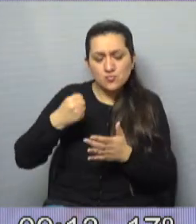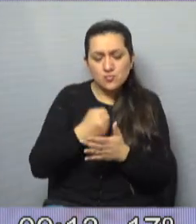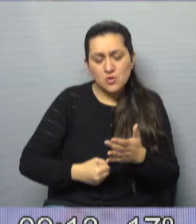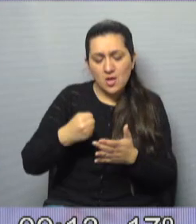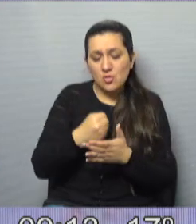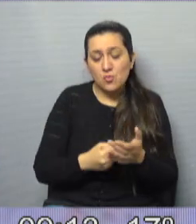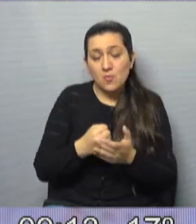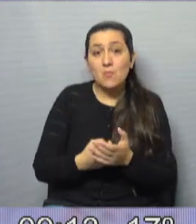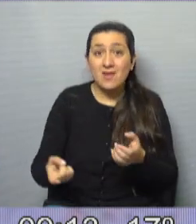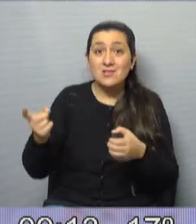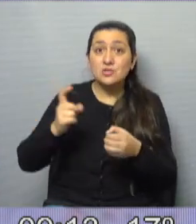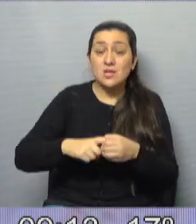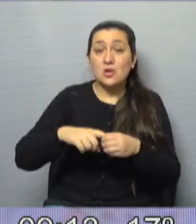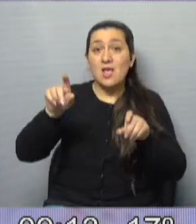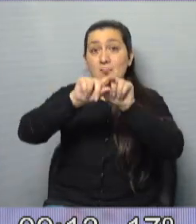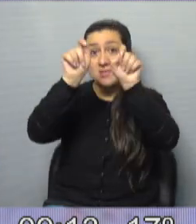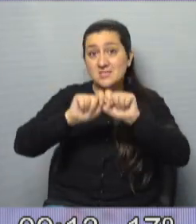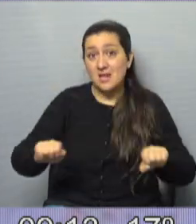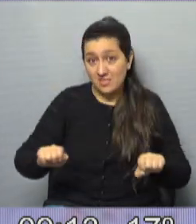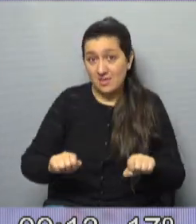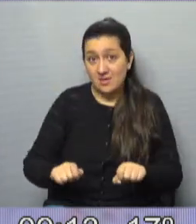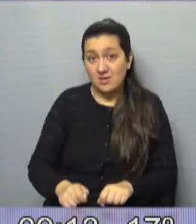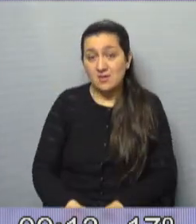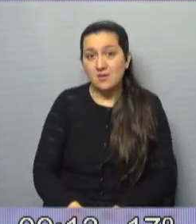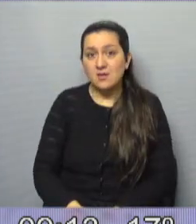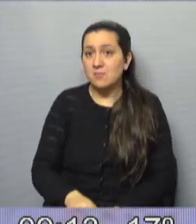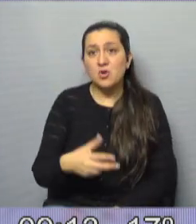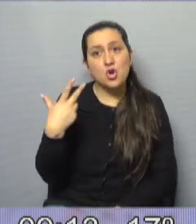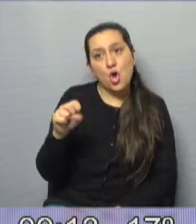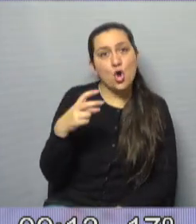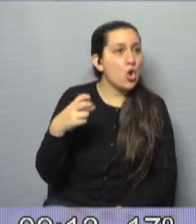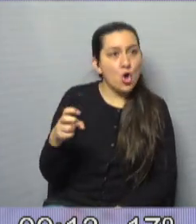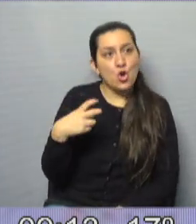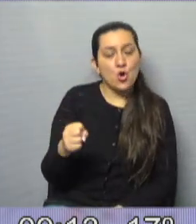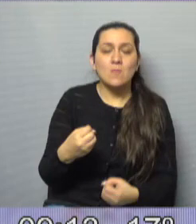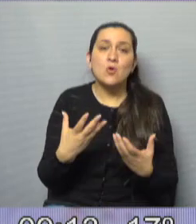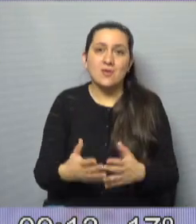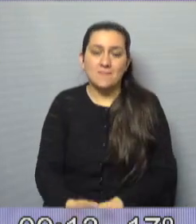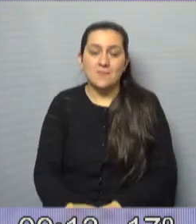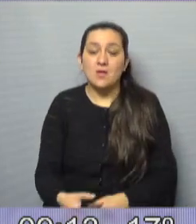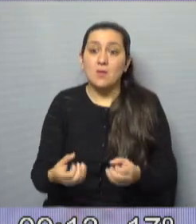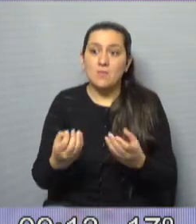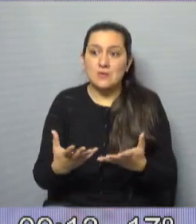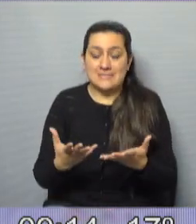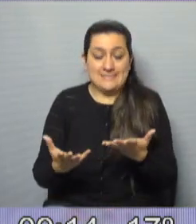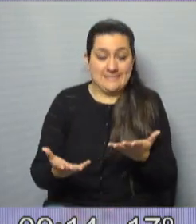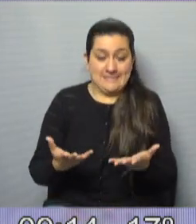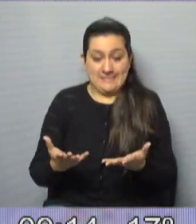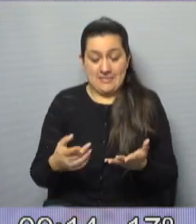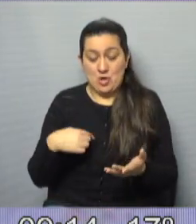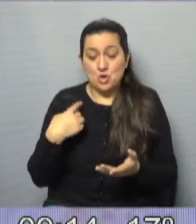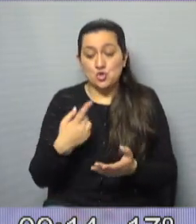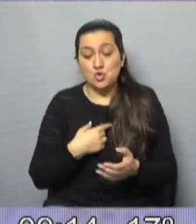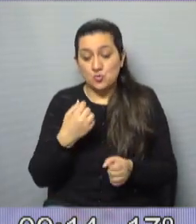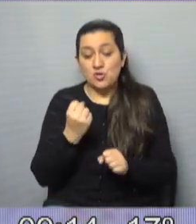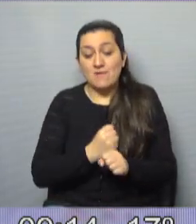PICNT, cosa que se nos ha negado hasta ahora. ¿Por qué? Y se niega porque, claro, porque está eso de que somos